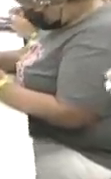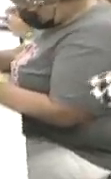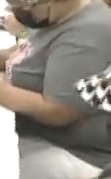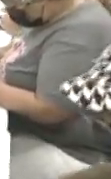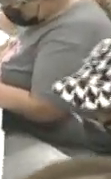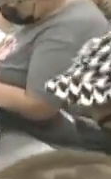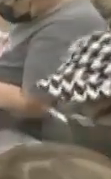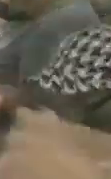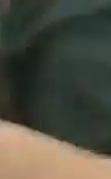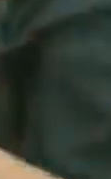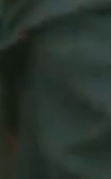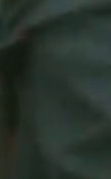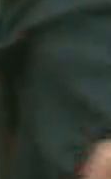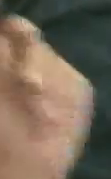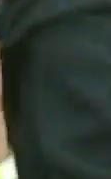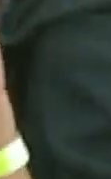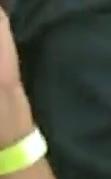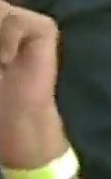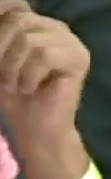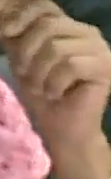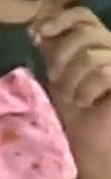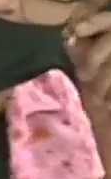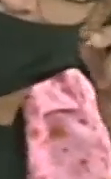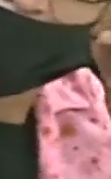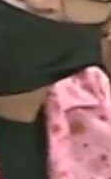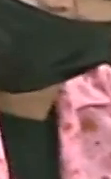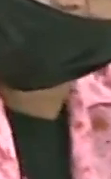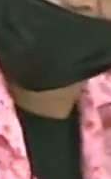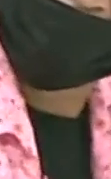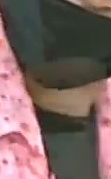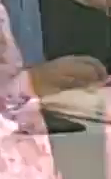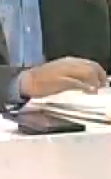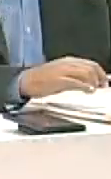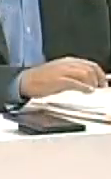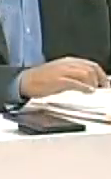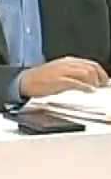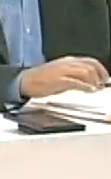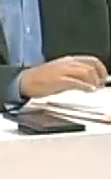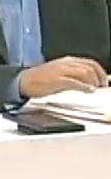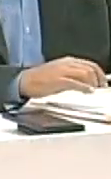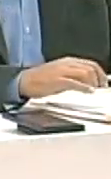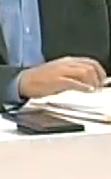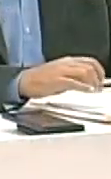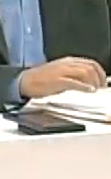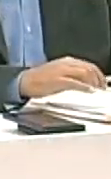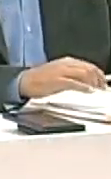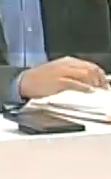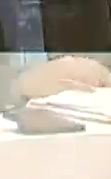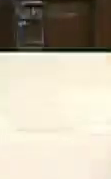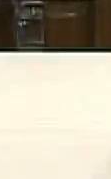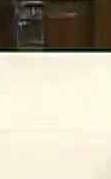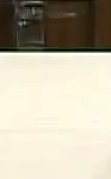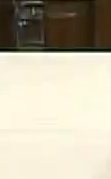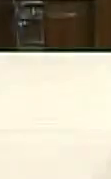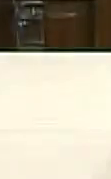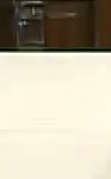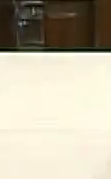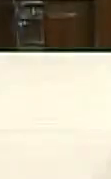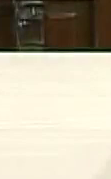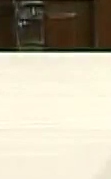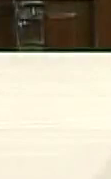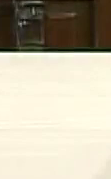al ministro del Poder Popular para Comunas y Movimientos Sociales, Jorge Arriaza, a una revisión integral de todas las leyes del poder popular. Y a las